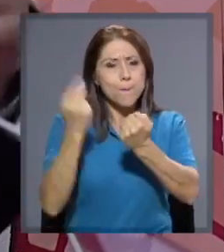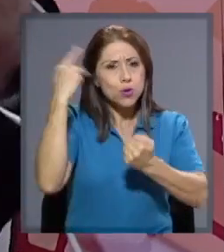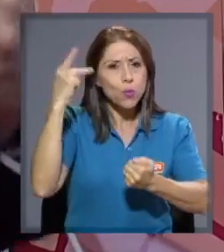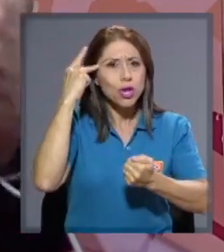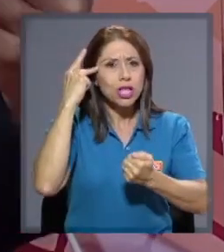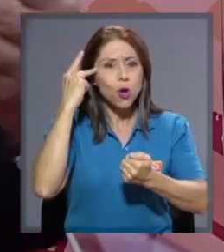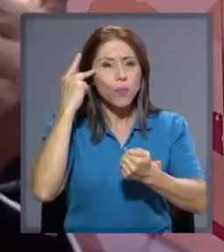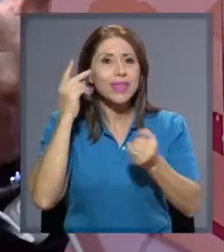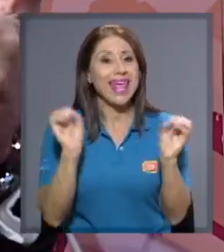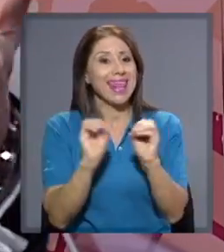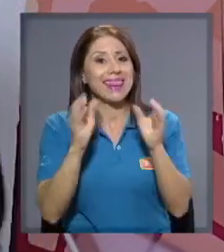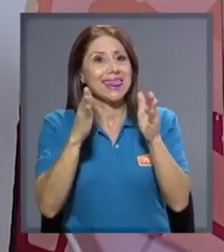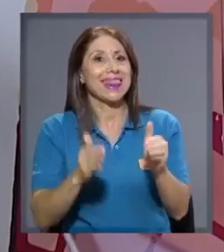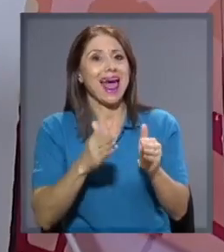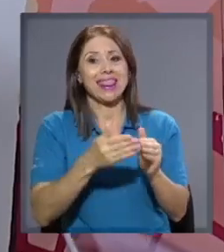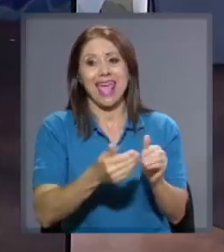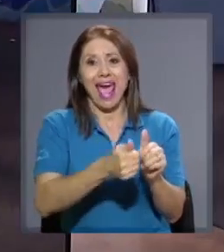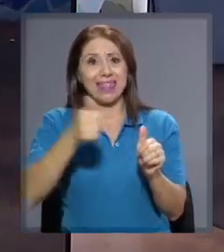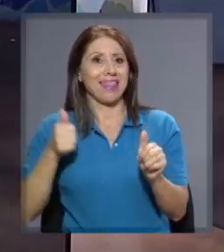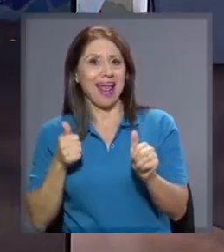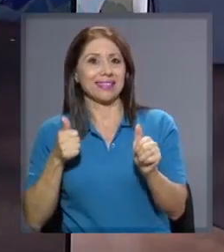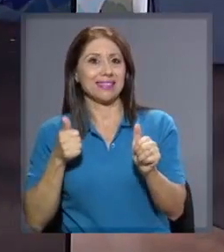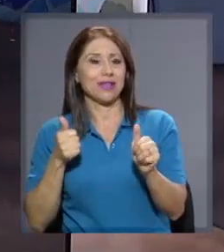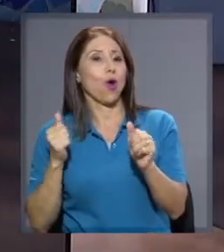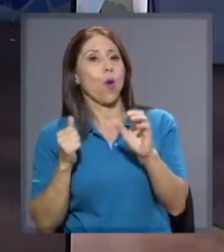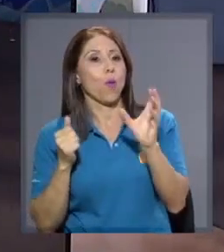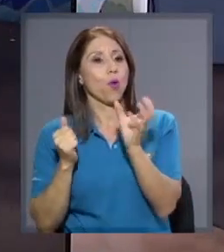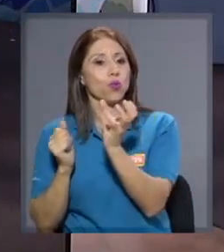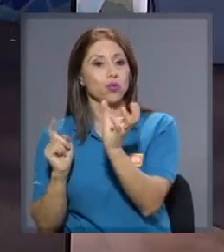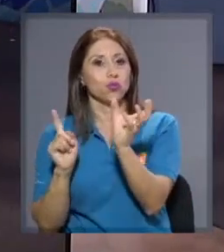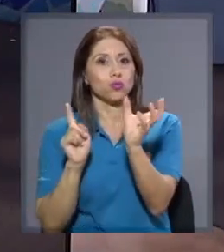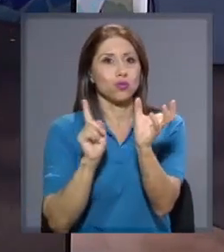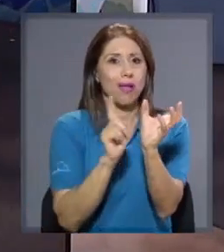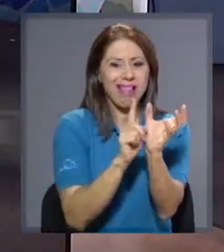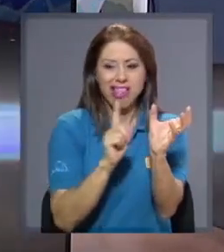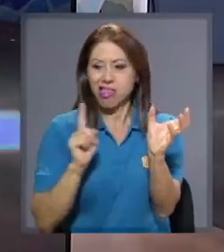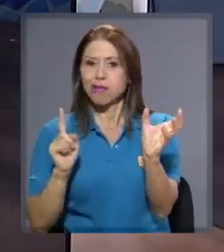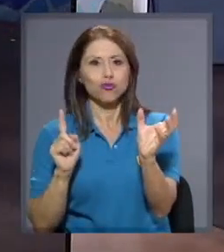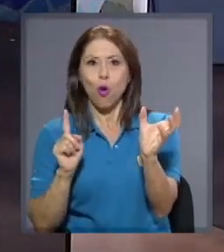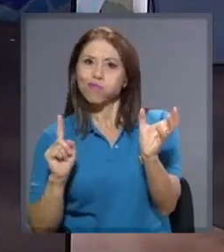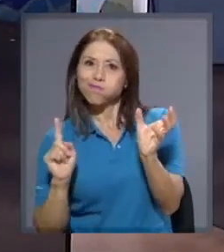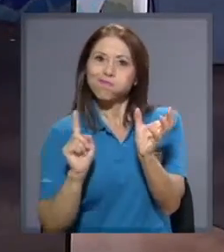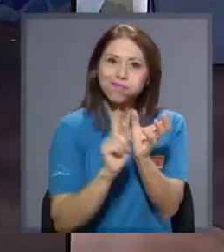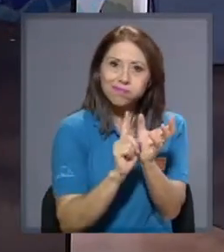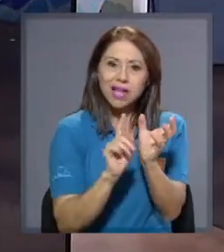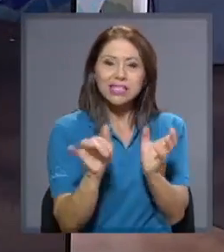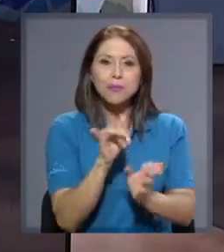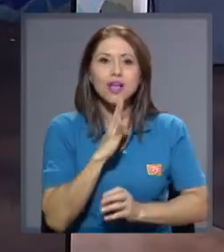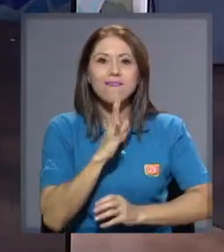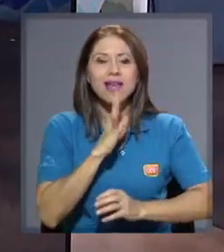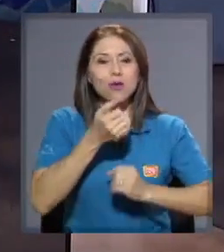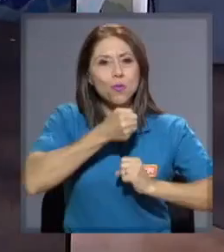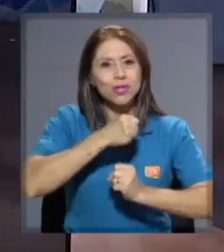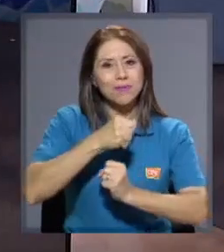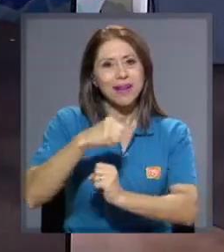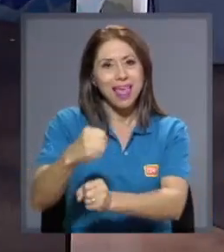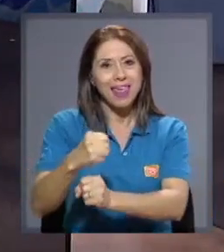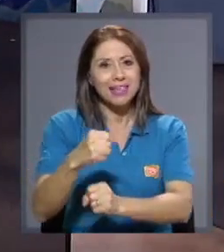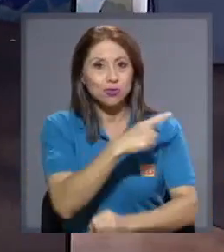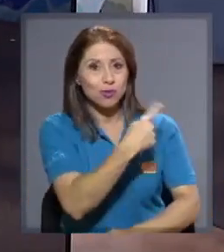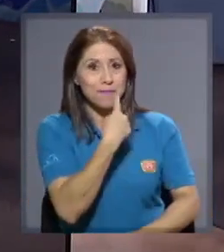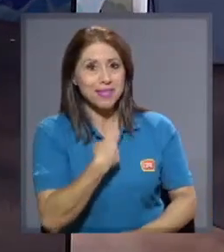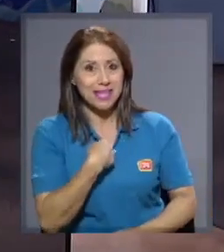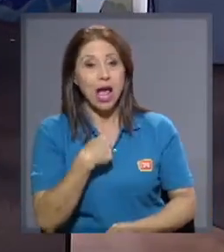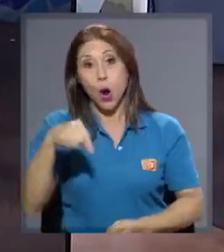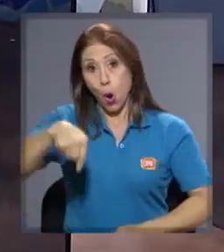dejar a nadie atrás y cuando hablo de no dejar a nadie atrás estamos hablando de las municipalidades también que usted me hacía una referencia hace un momento sobre los cuales el día